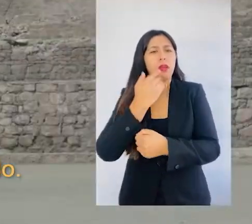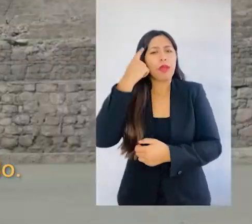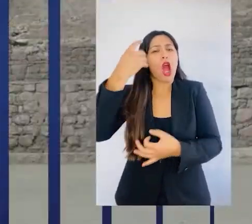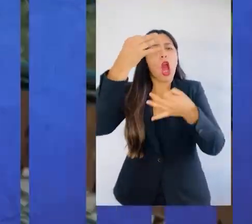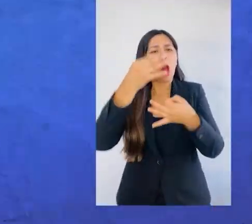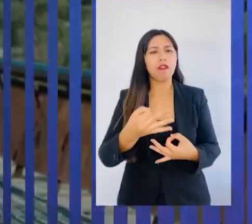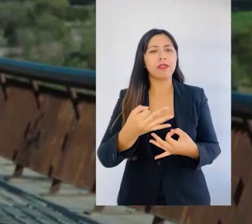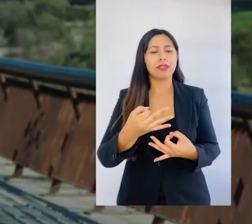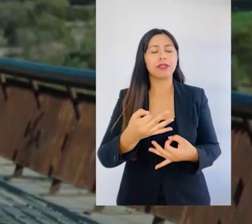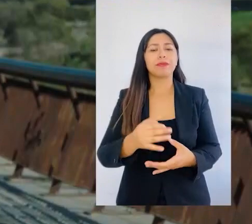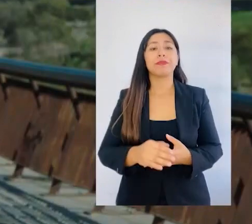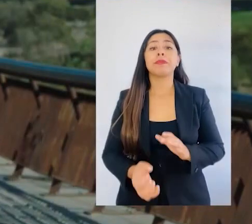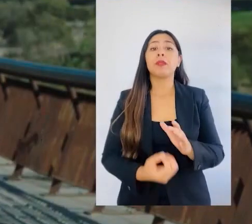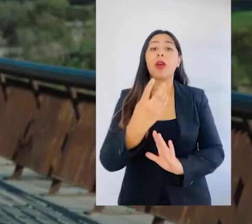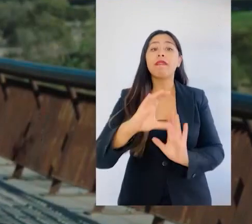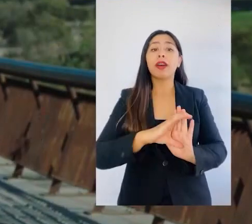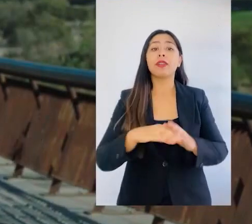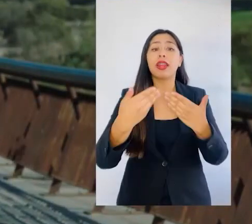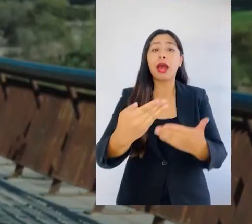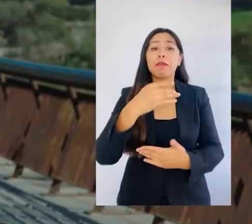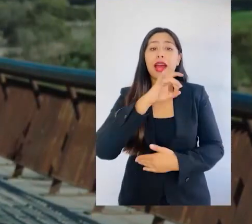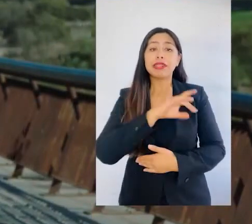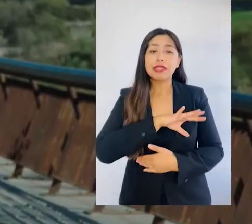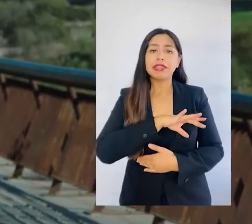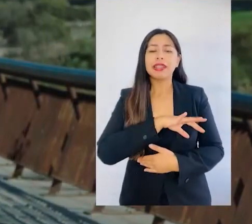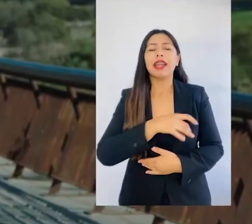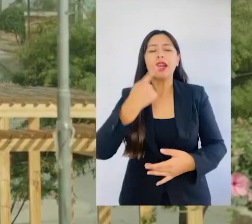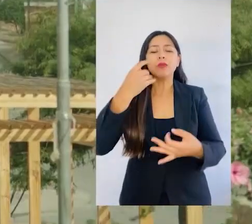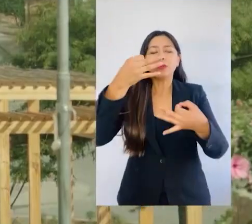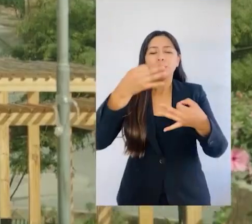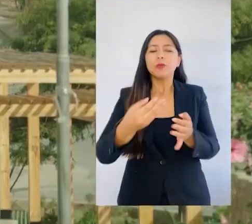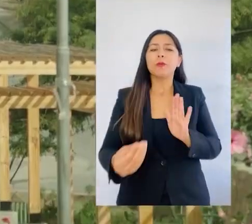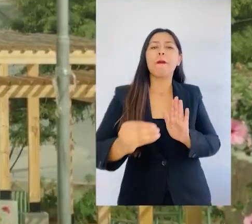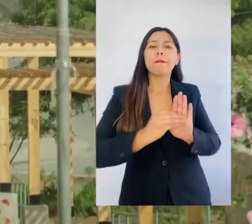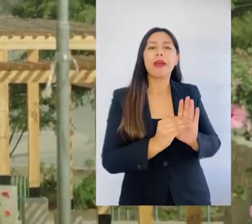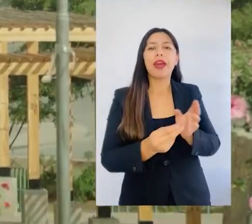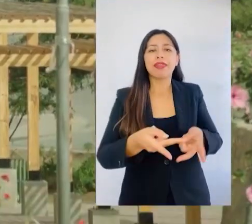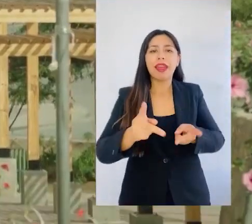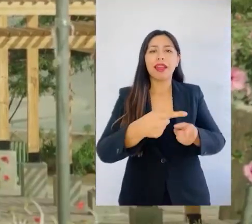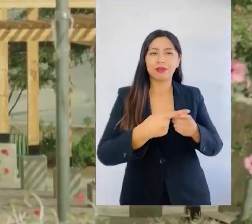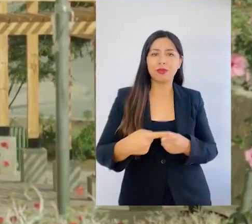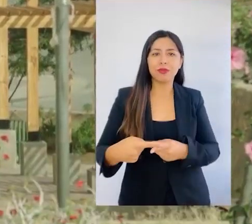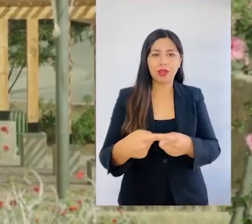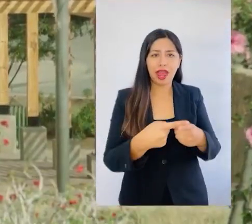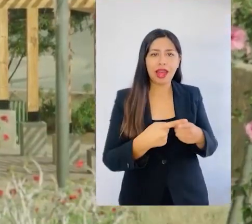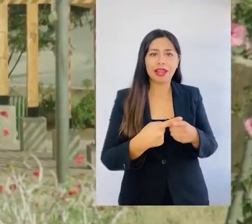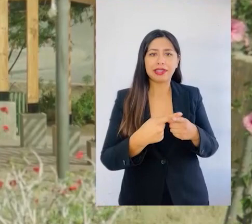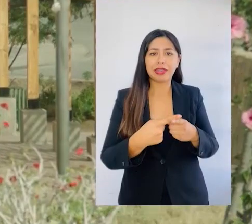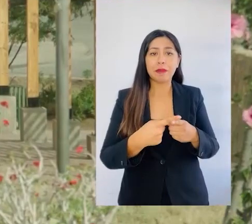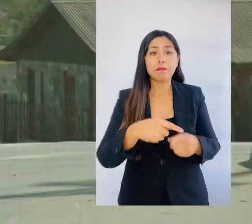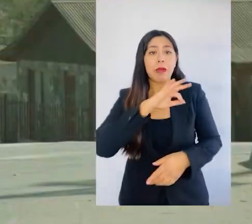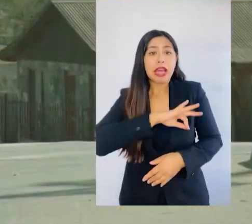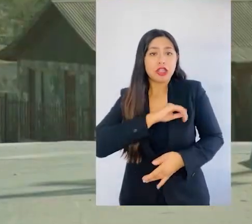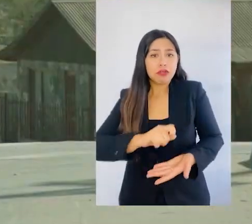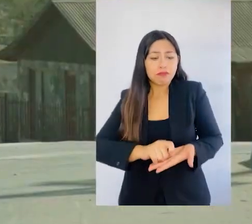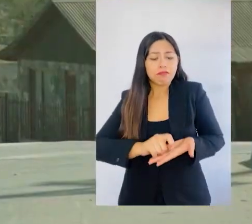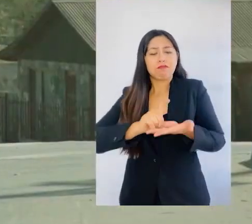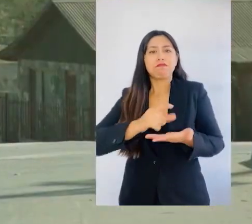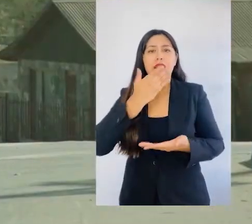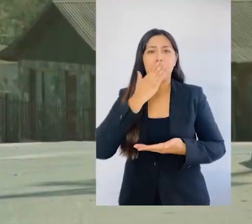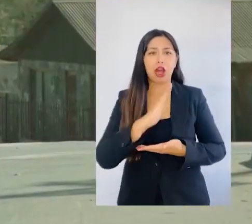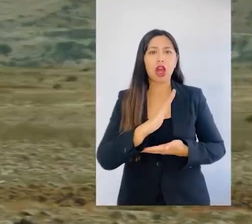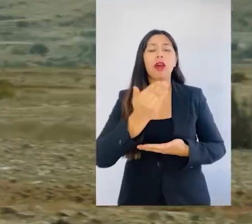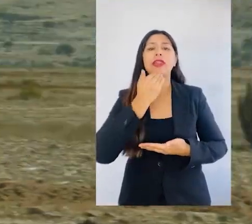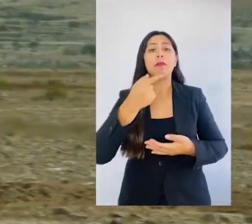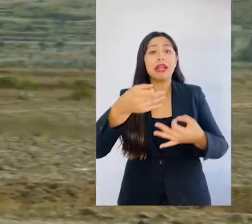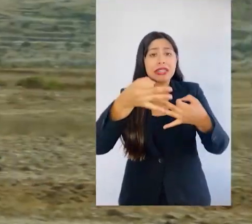y convicción sobre todo por una nueva constitución para Chile que garantice derechos sociales mejores pensiones